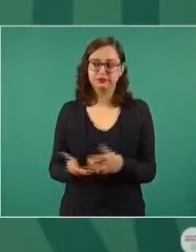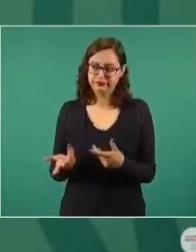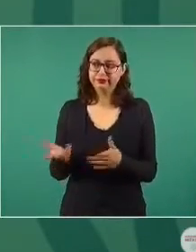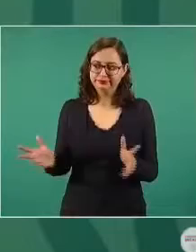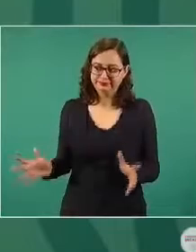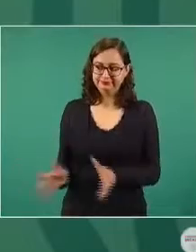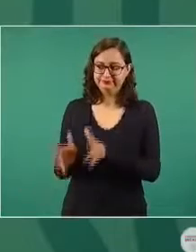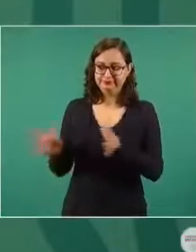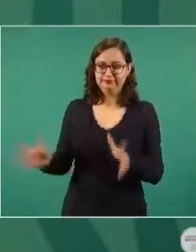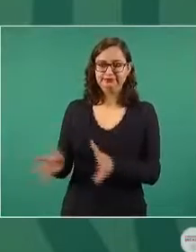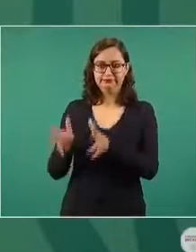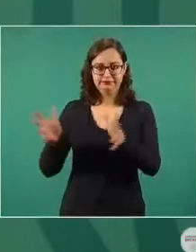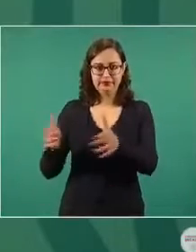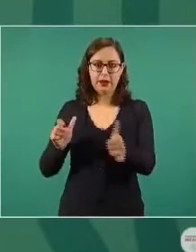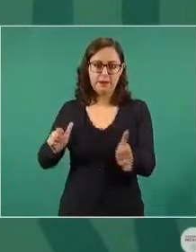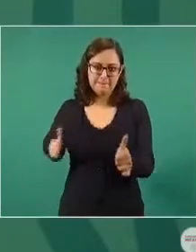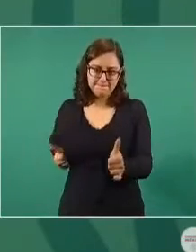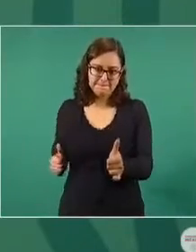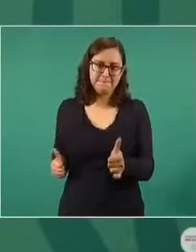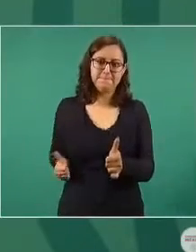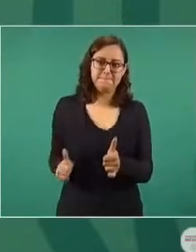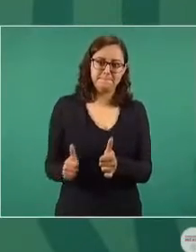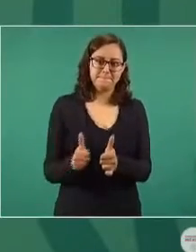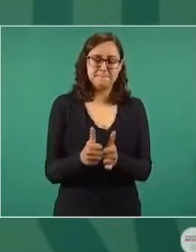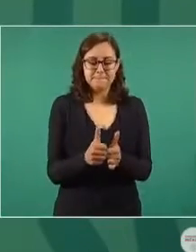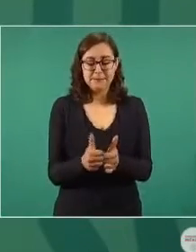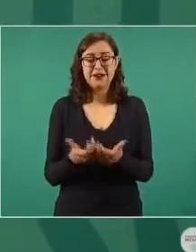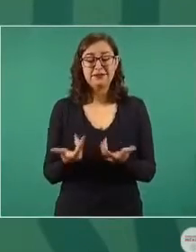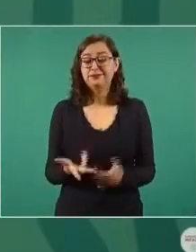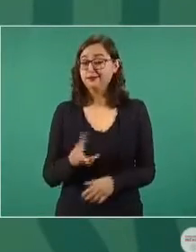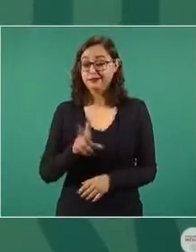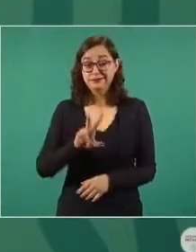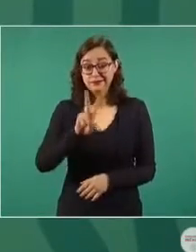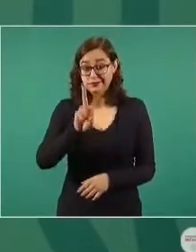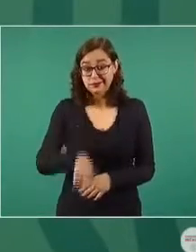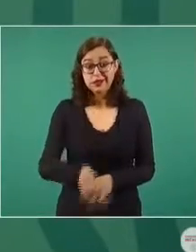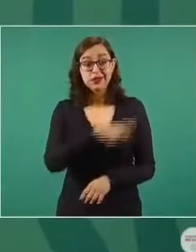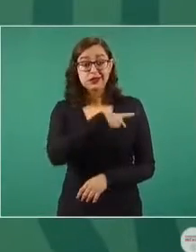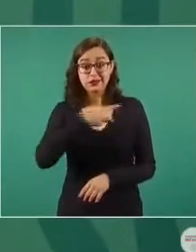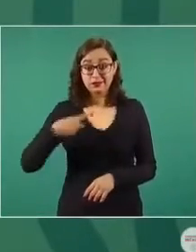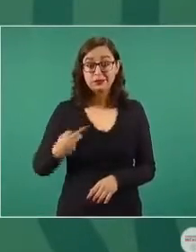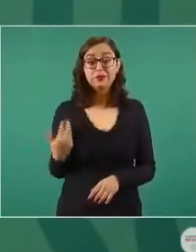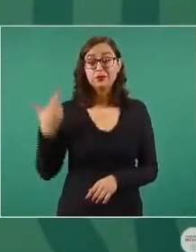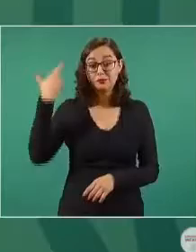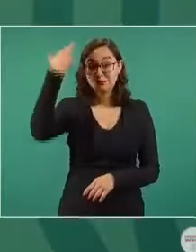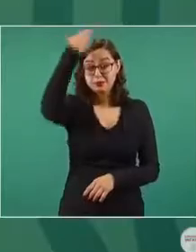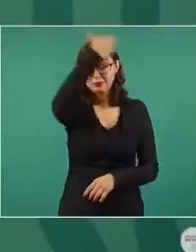Y en efecto, estamos haciendo una revisión de